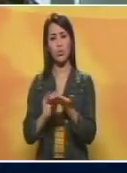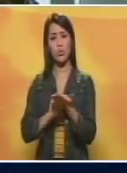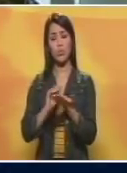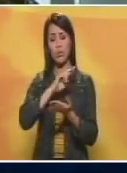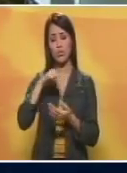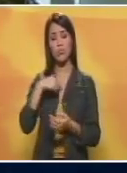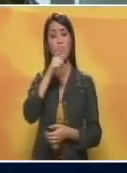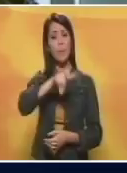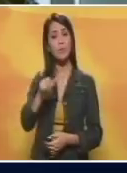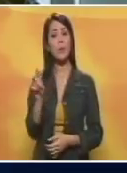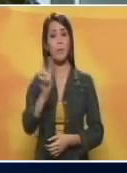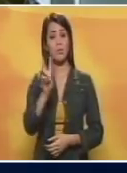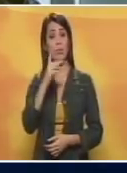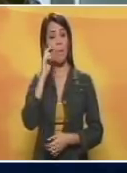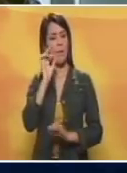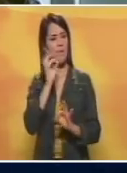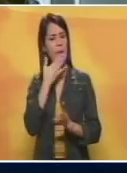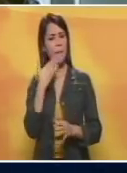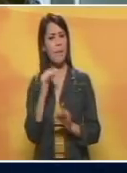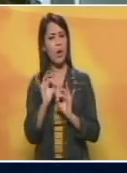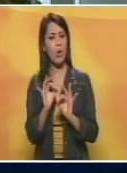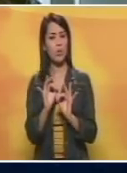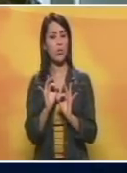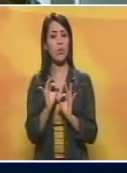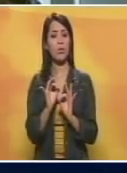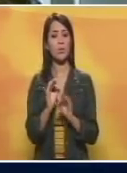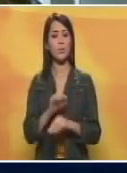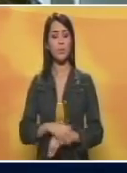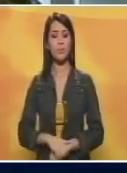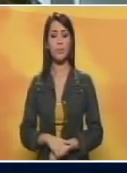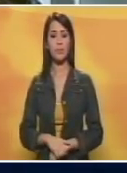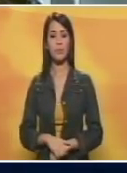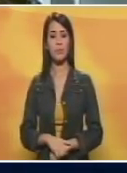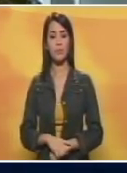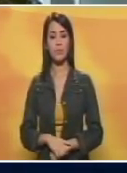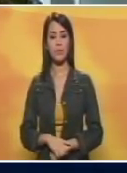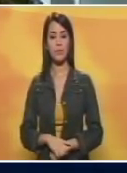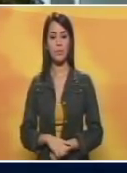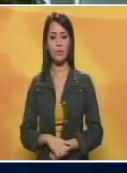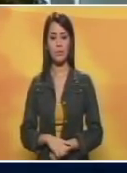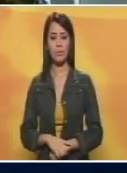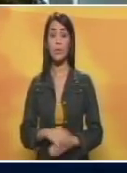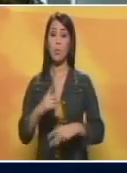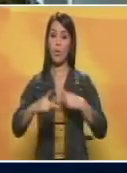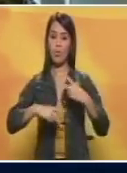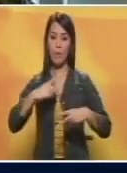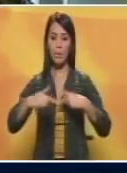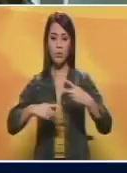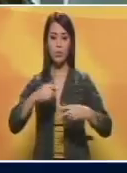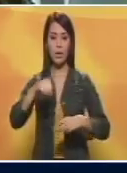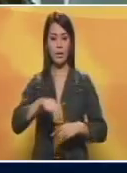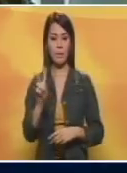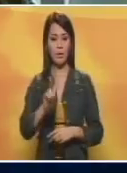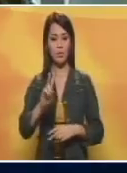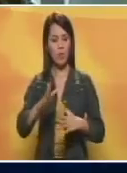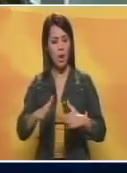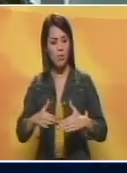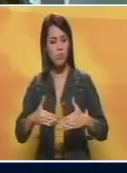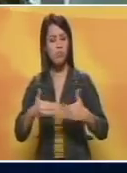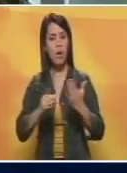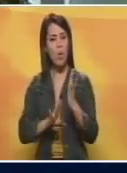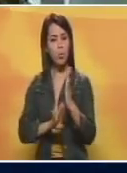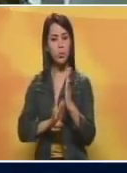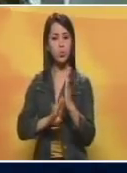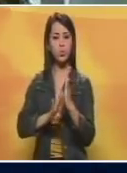los venezolanos para ver la recuperación del poder de compra salarios es cuando la producción en venezuela empieza a recuperarse cuando los